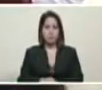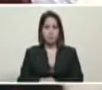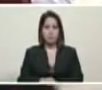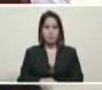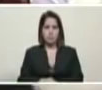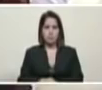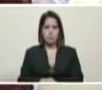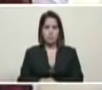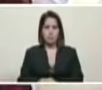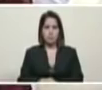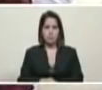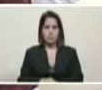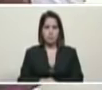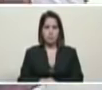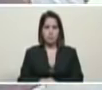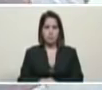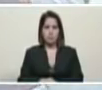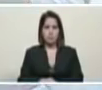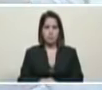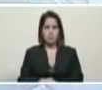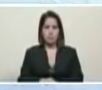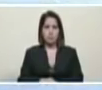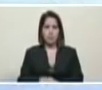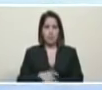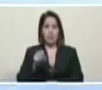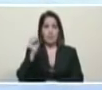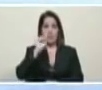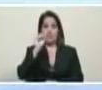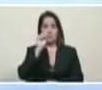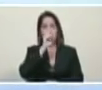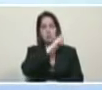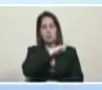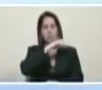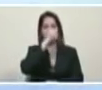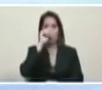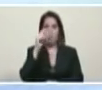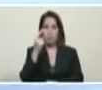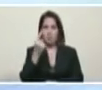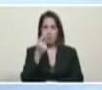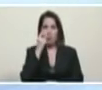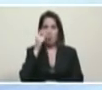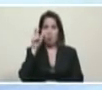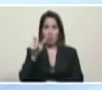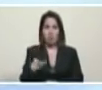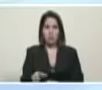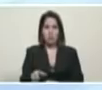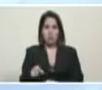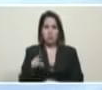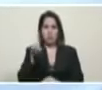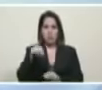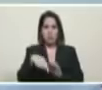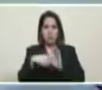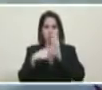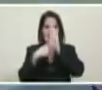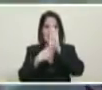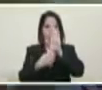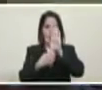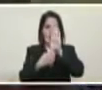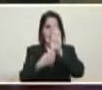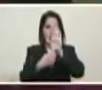Ahora toca lugar al sargento primero Carlet de Jesús Laya, igualmente del destacamento de frontera